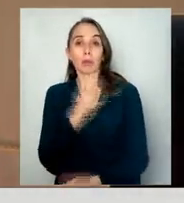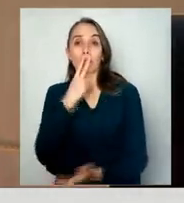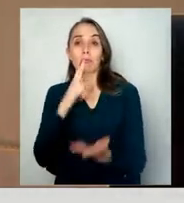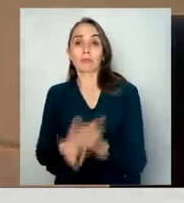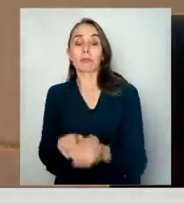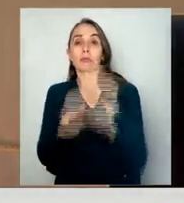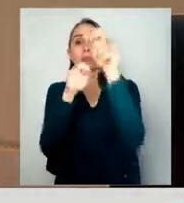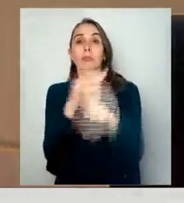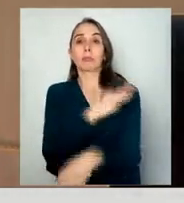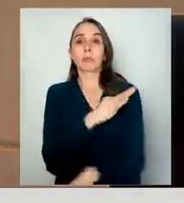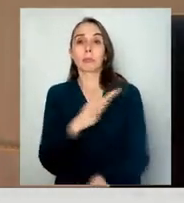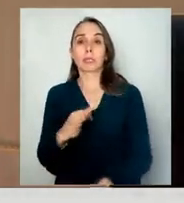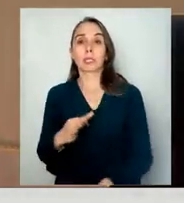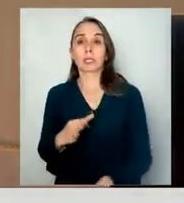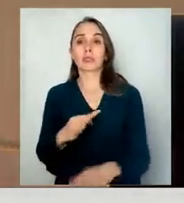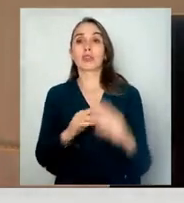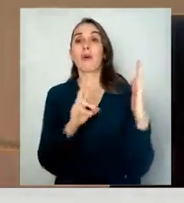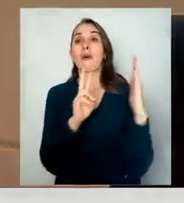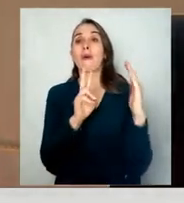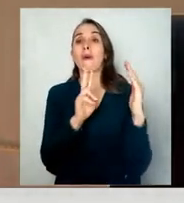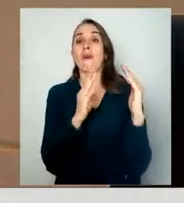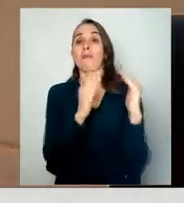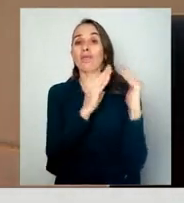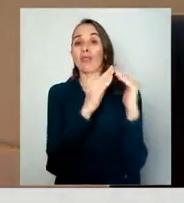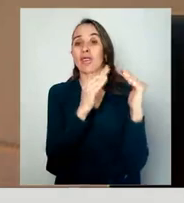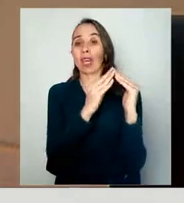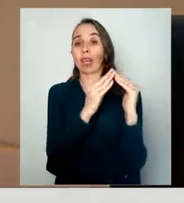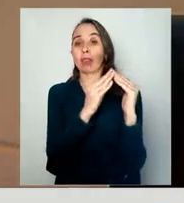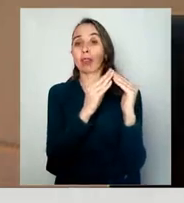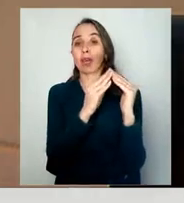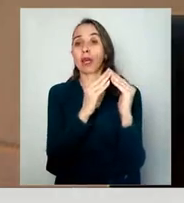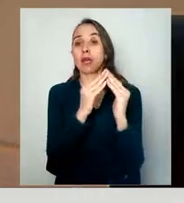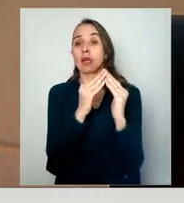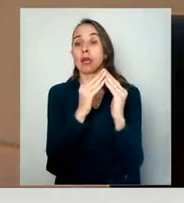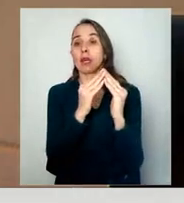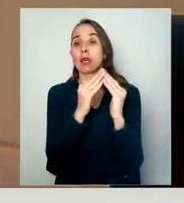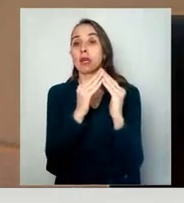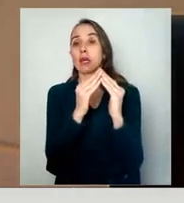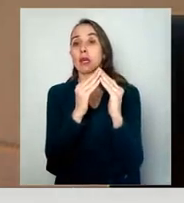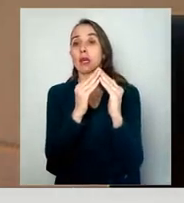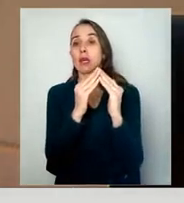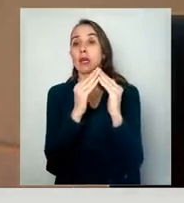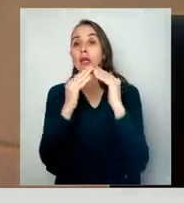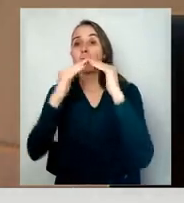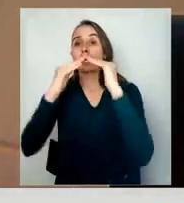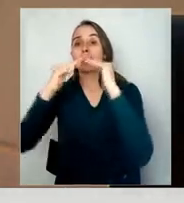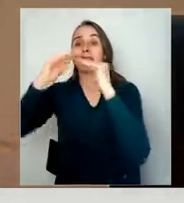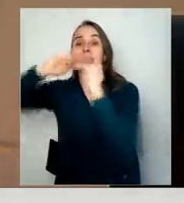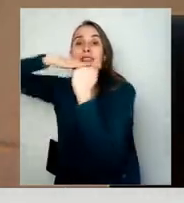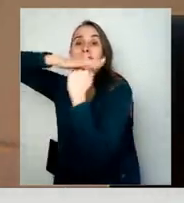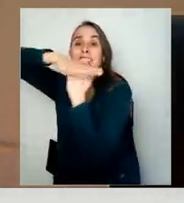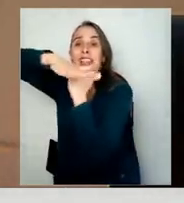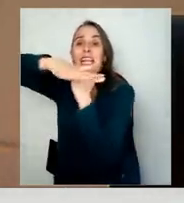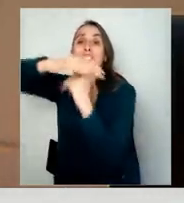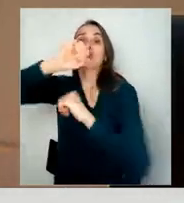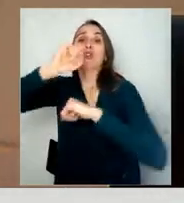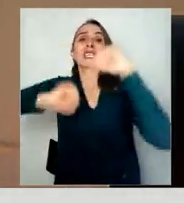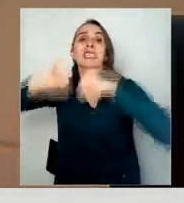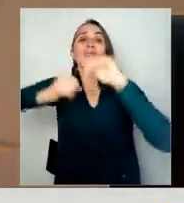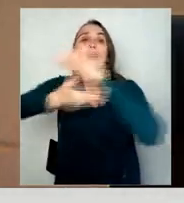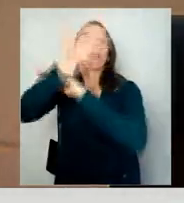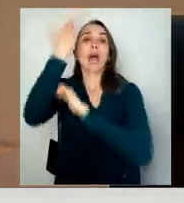de vivienda por el cambio de los techos con asbesto Lamentablemente esto produce enfermedades